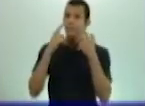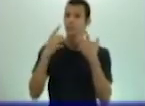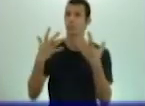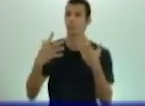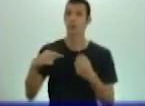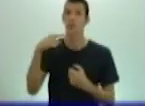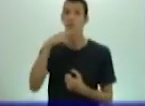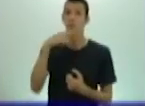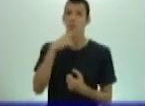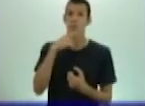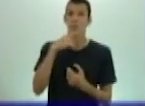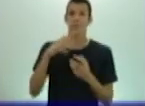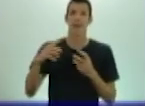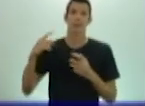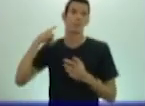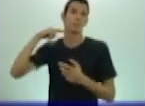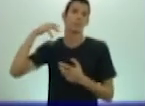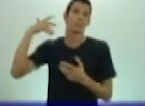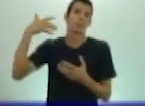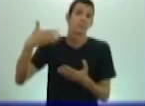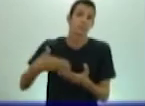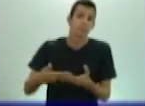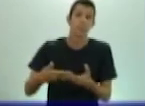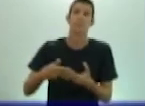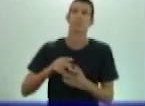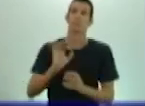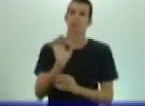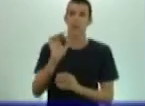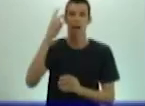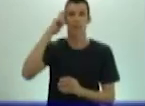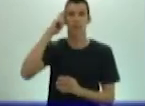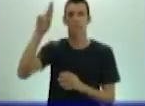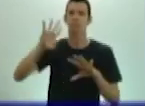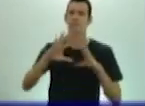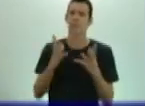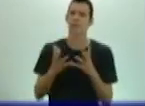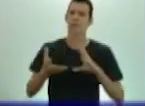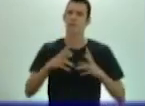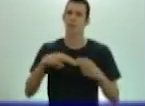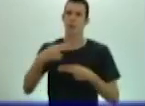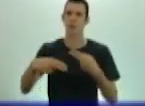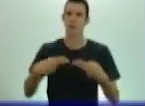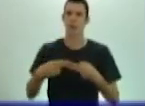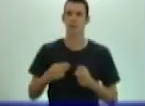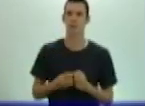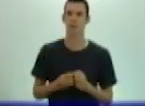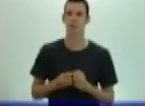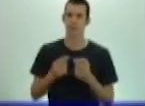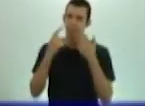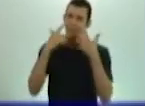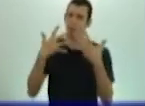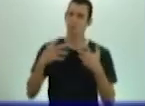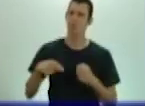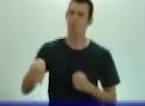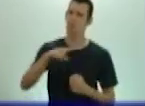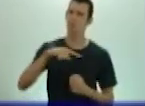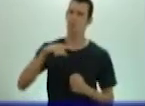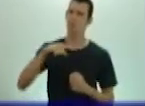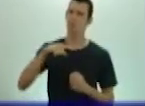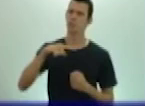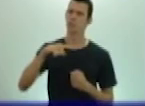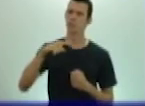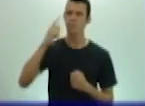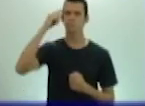teniendo pauta hoy en nuestros días, y queremos entonces que ustedes sean capaces de valorar, fíjense, la trascendencia histórica de esos